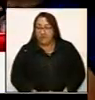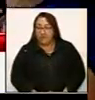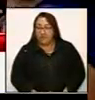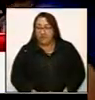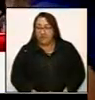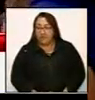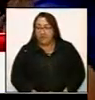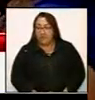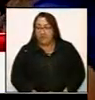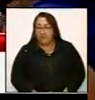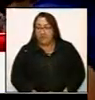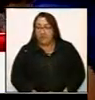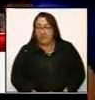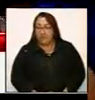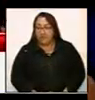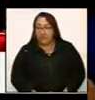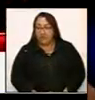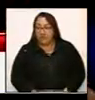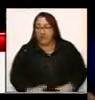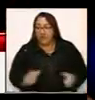congresista Luz Salgado. Congresista Laila.